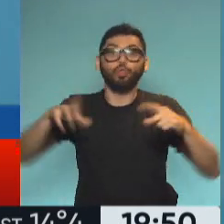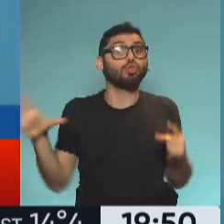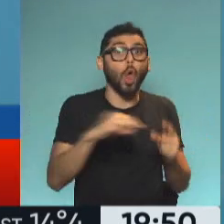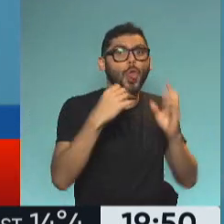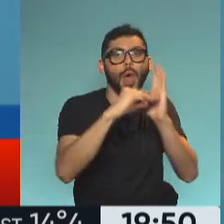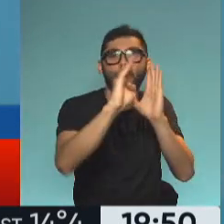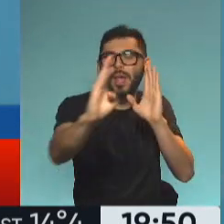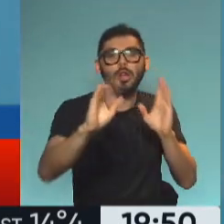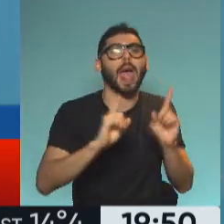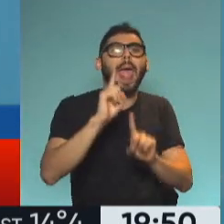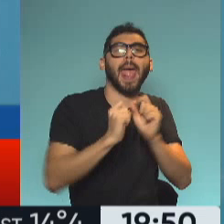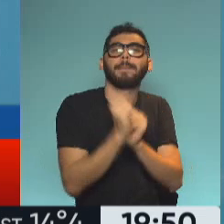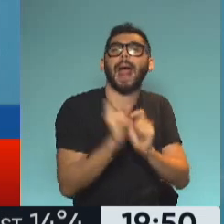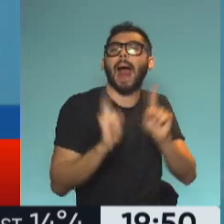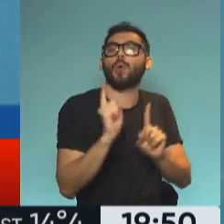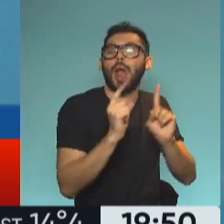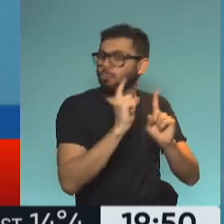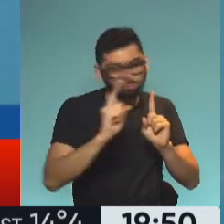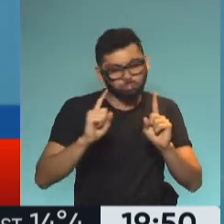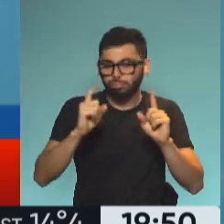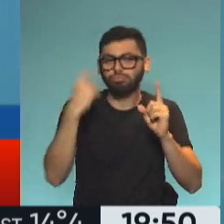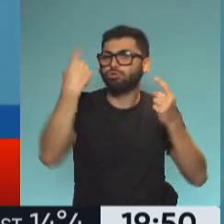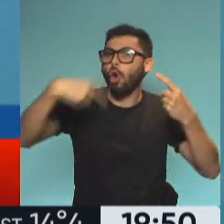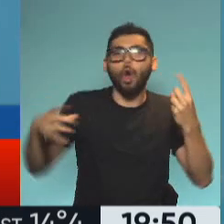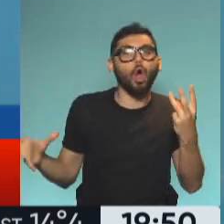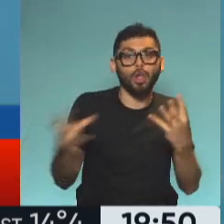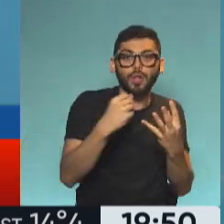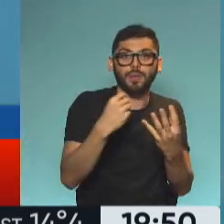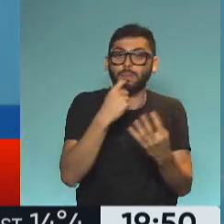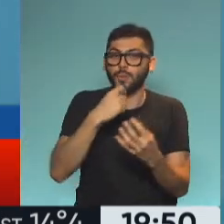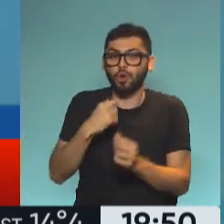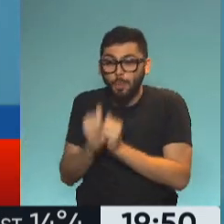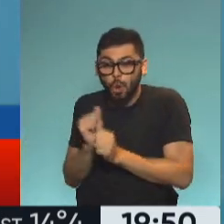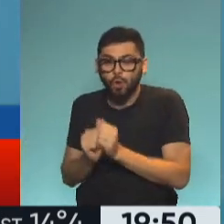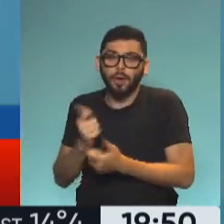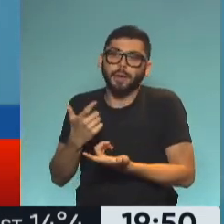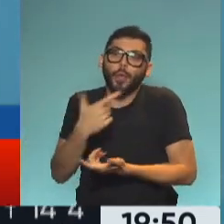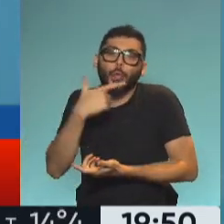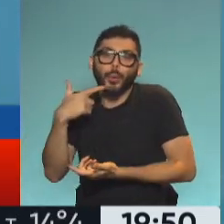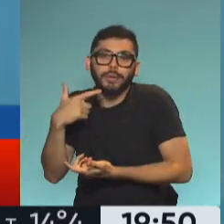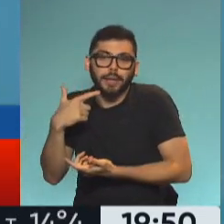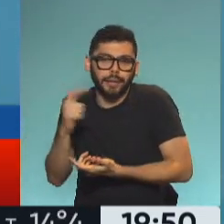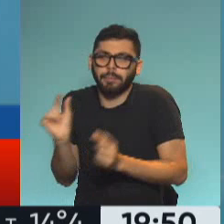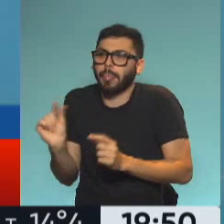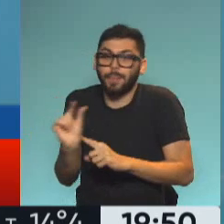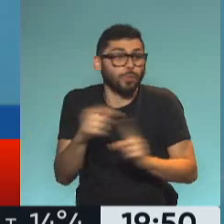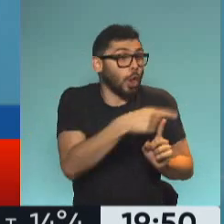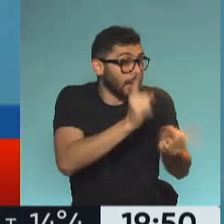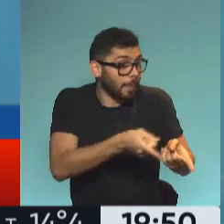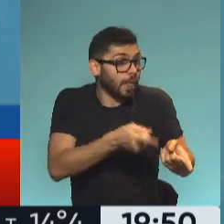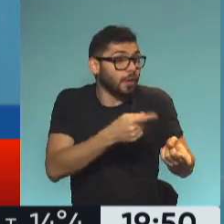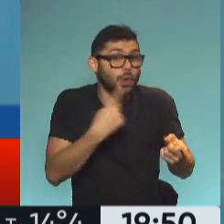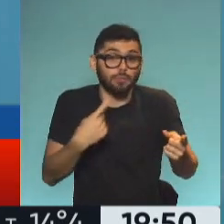los de determinadas empresas. Entonces hicimos lo que llamamos marca colectiva. Yo produzco dulce en pequeña escala, otro también. Hacemos bajo una